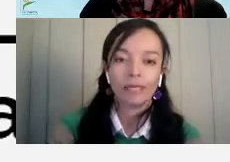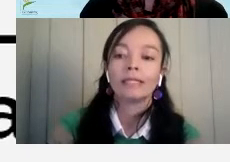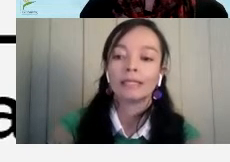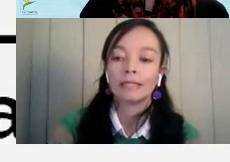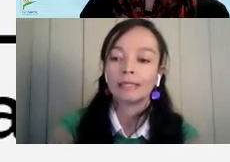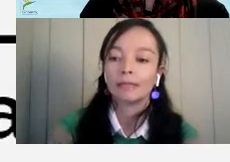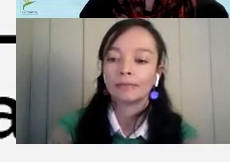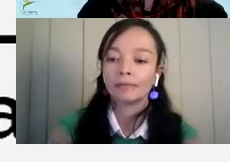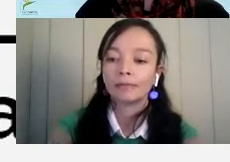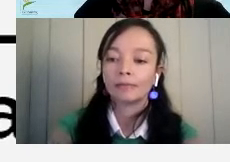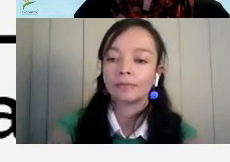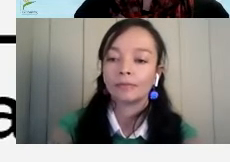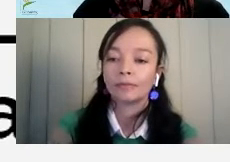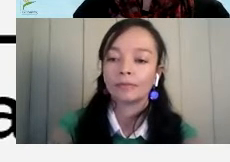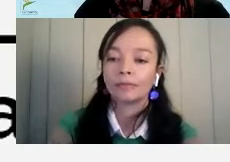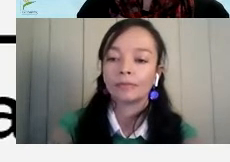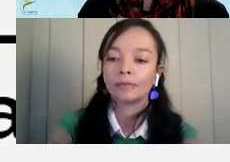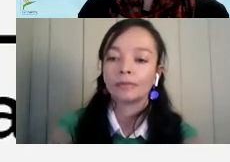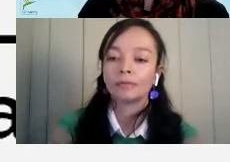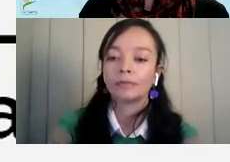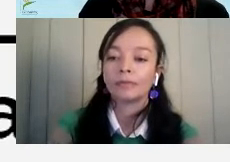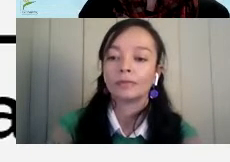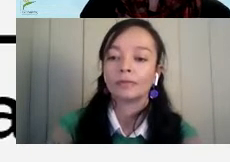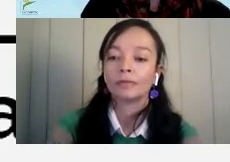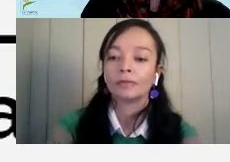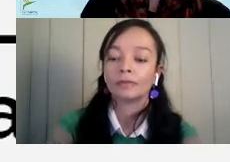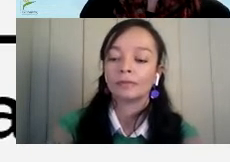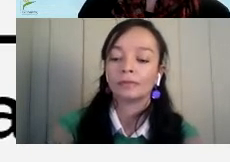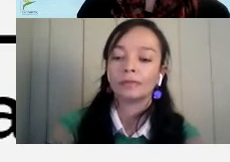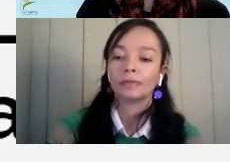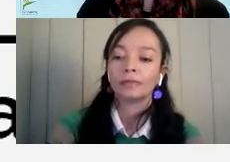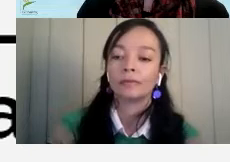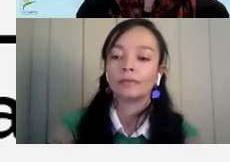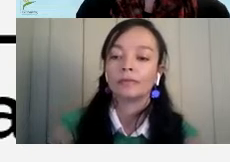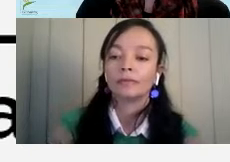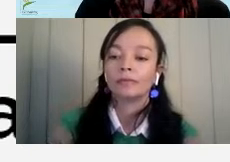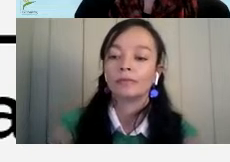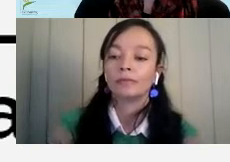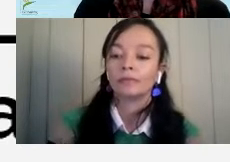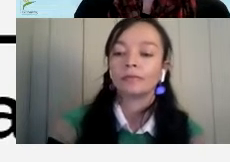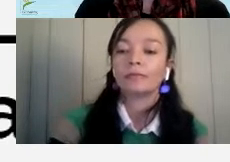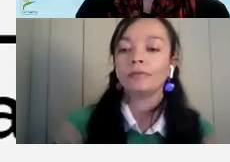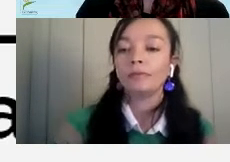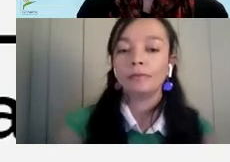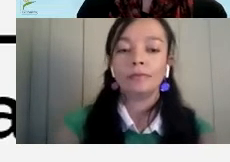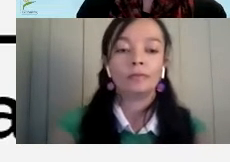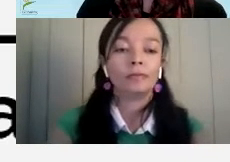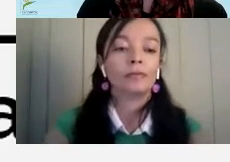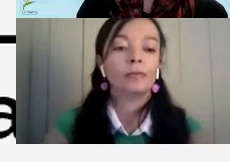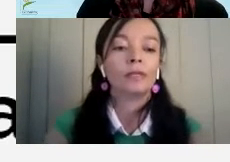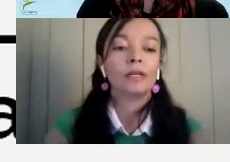Ok. Bueno, ahora Catalina va a seguir con unos beneficios de utilizar el lenguaje de señas.